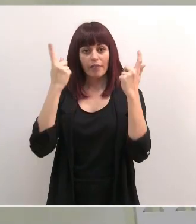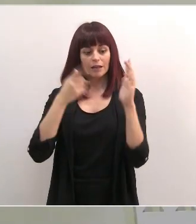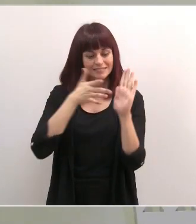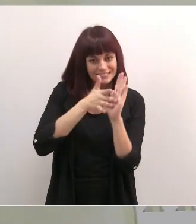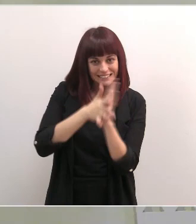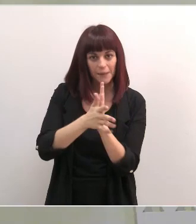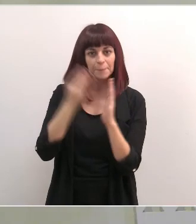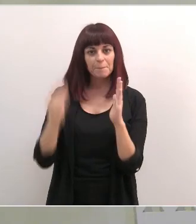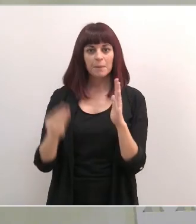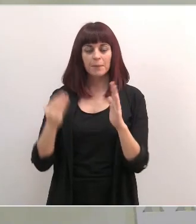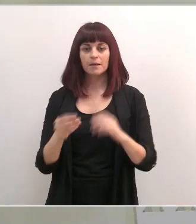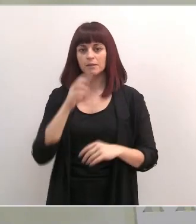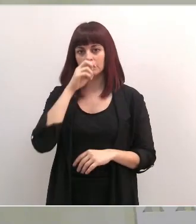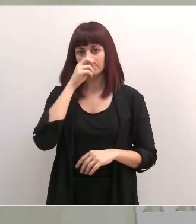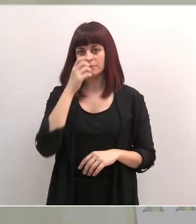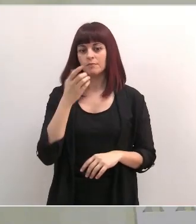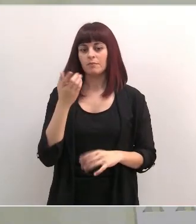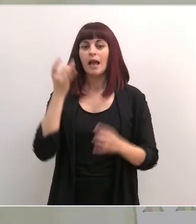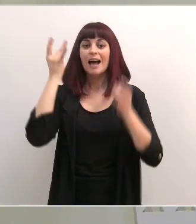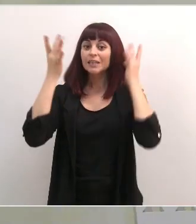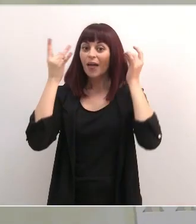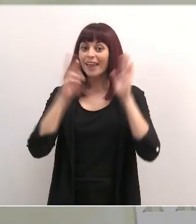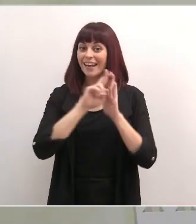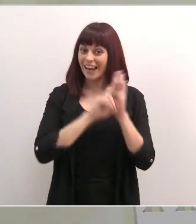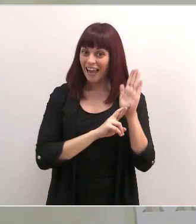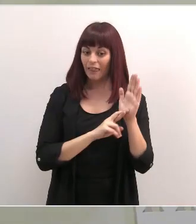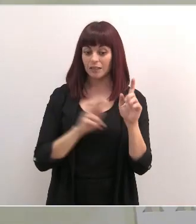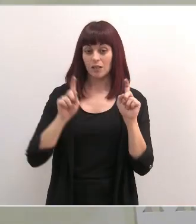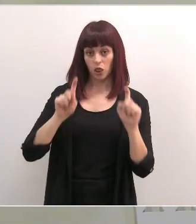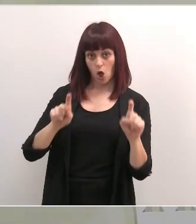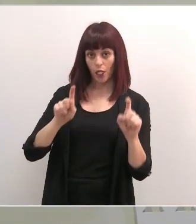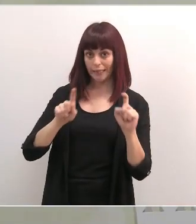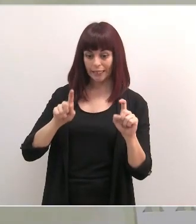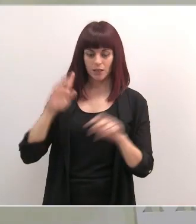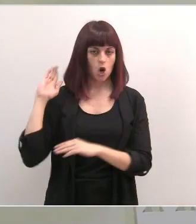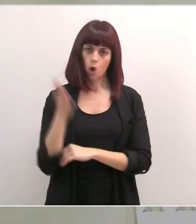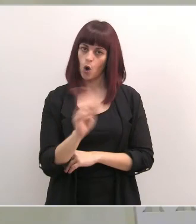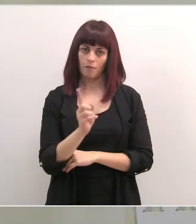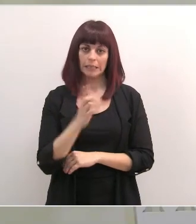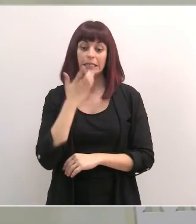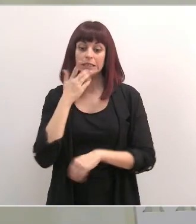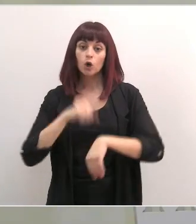estaba contemplado que esto afecte las actividades regladas docentes que puedan extenderse más allá de las 20 horas. Se trata más que